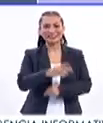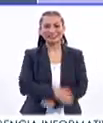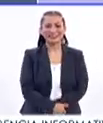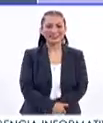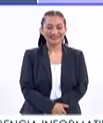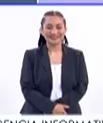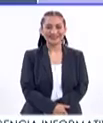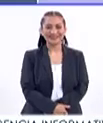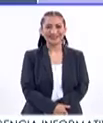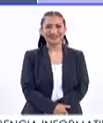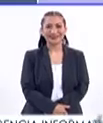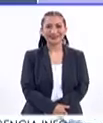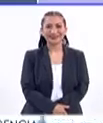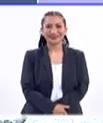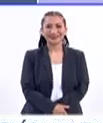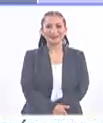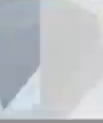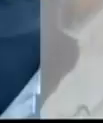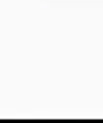Bienvenidos.